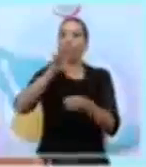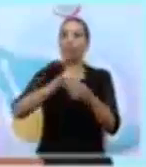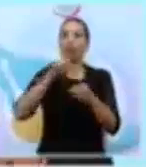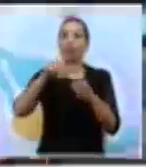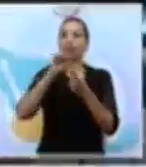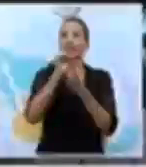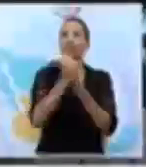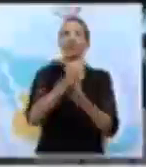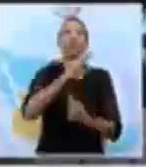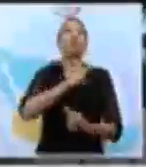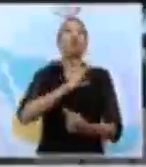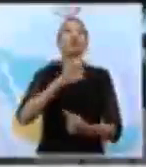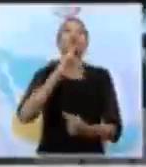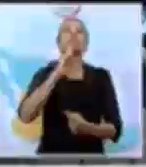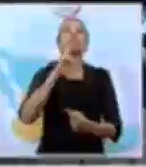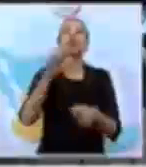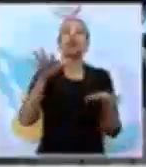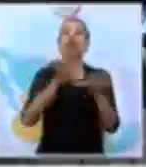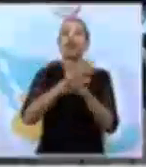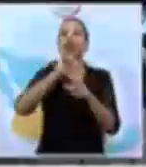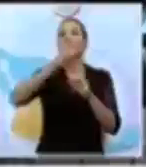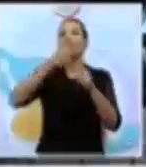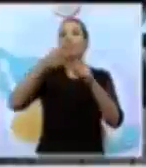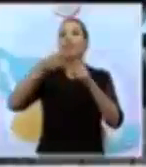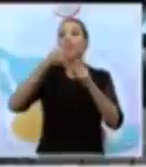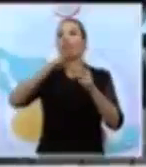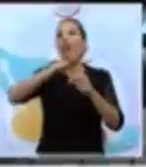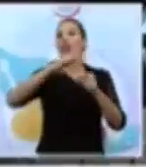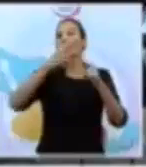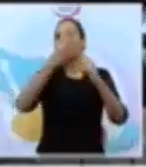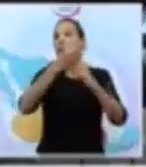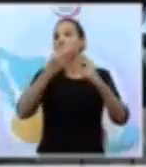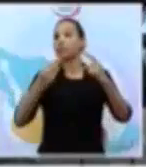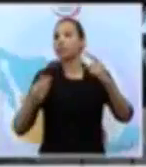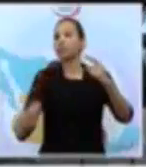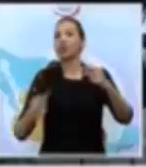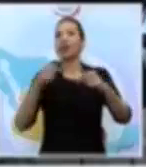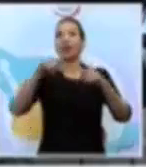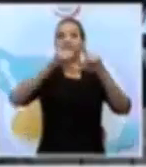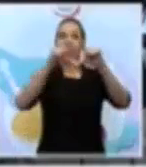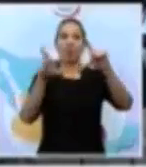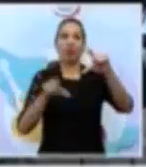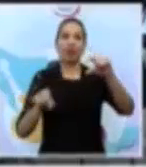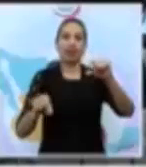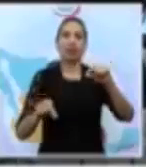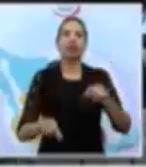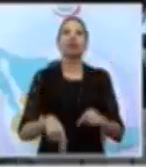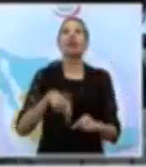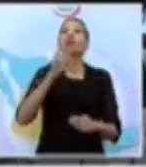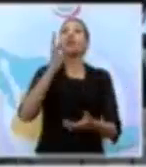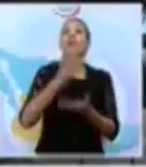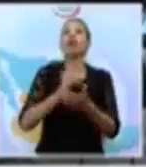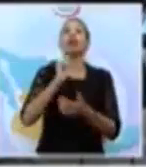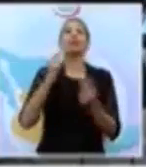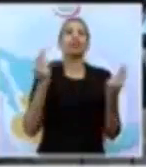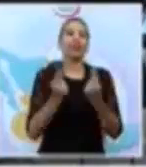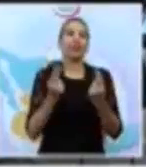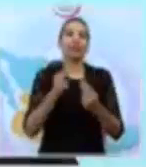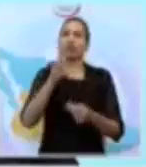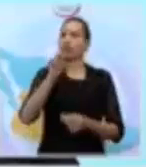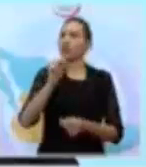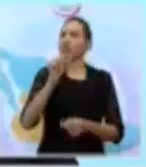¿no?, pueden entonces replicar a otros segmentos del país. No necesariamente es